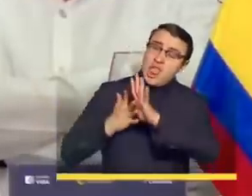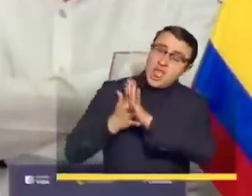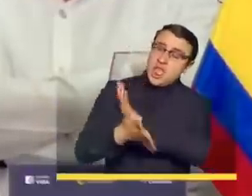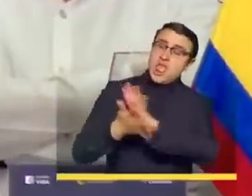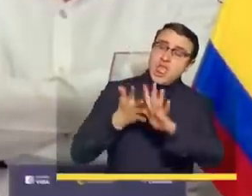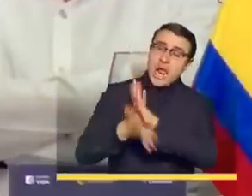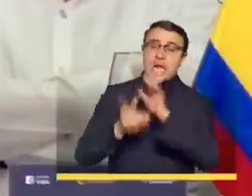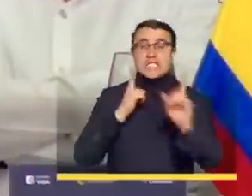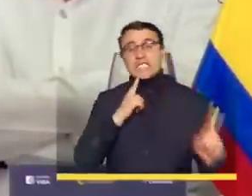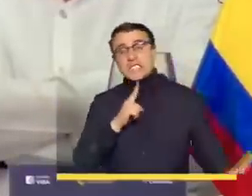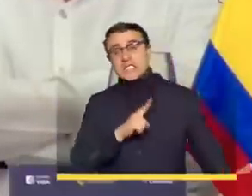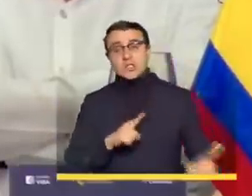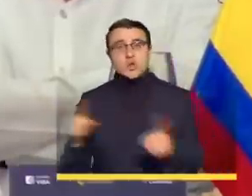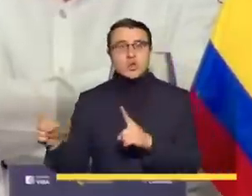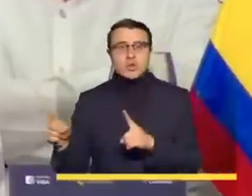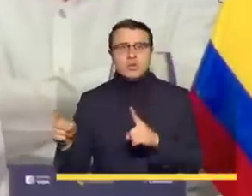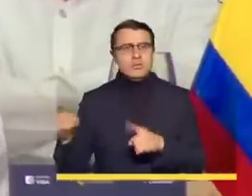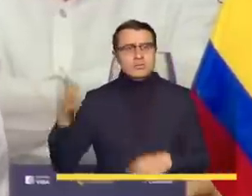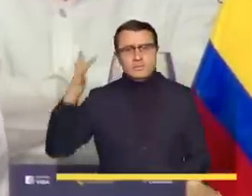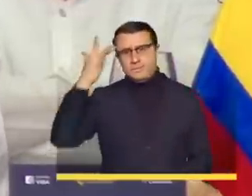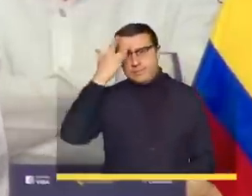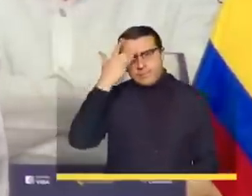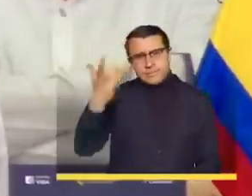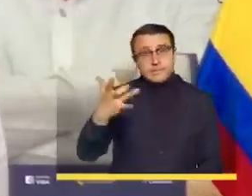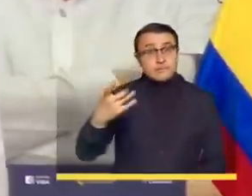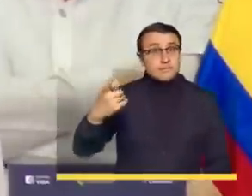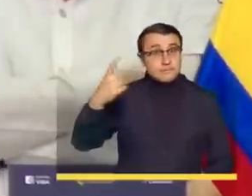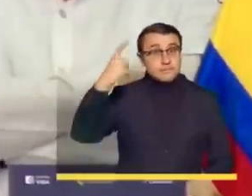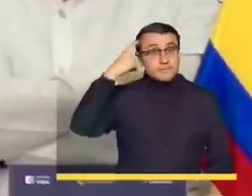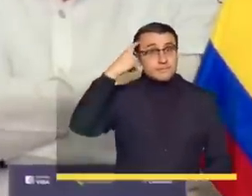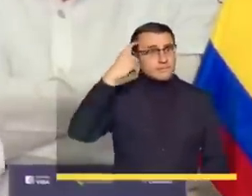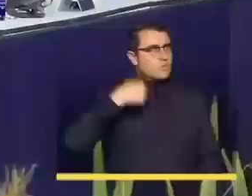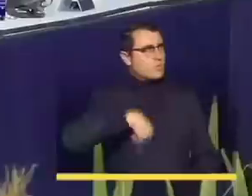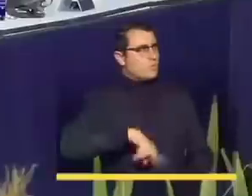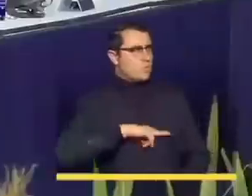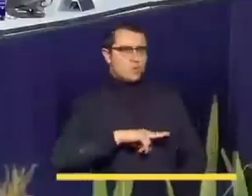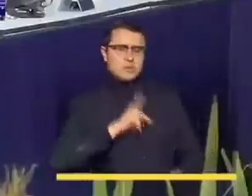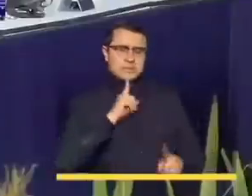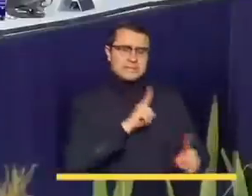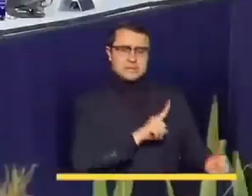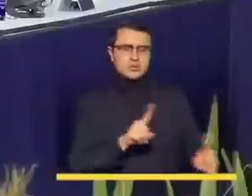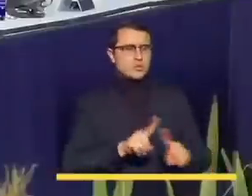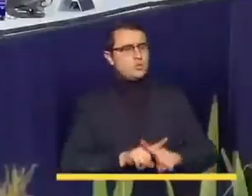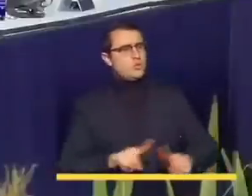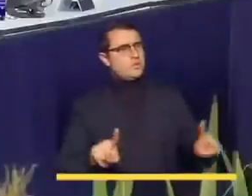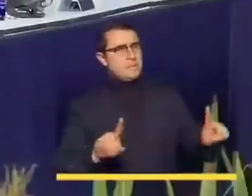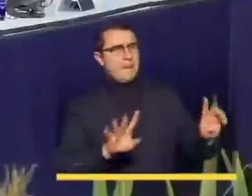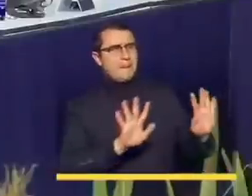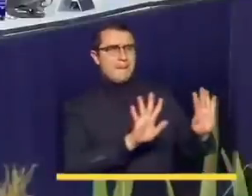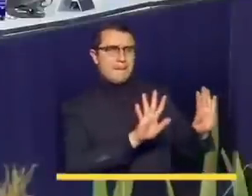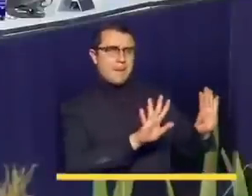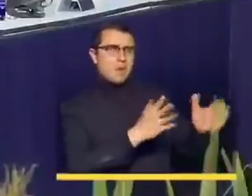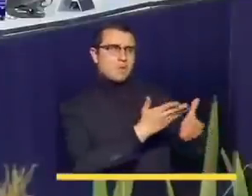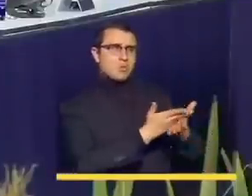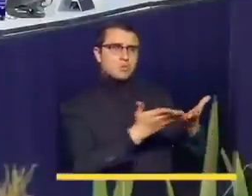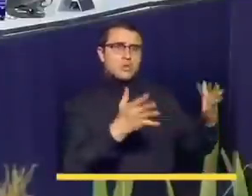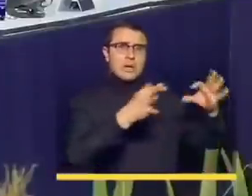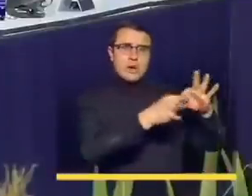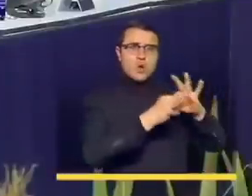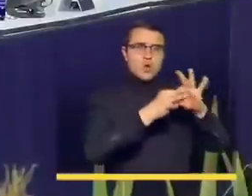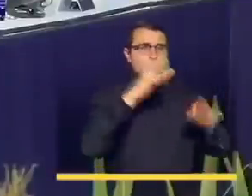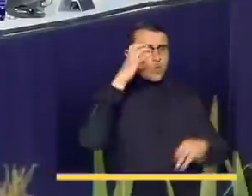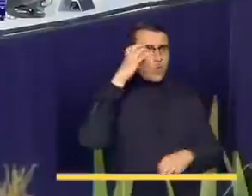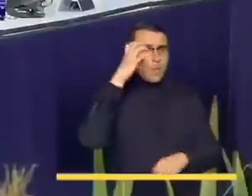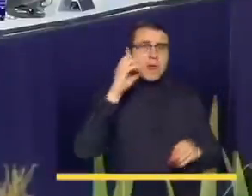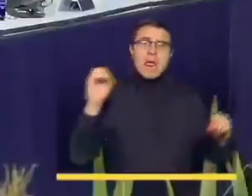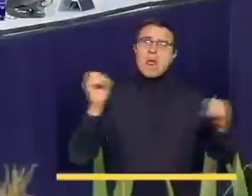nos separamos una coma de él, que si decimos, oiga, esperen, ustedes no tienen razón, señores de la Unión Europea,